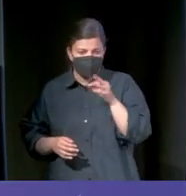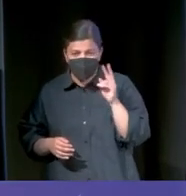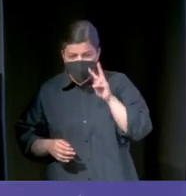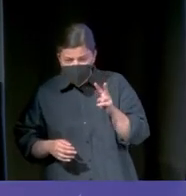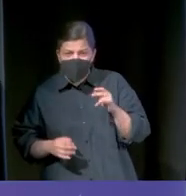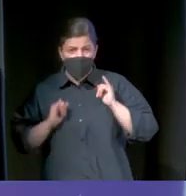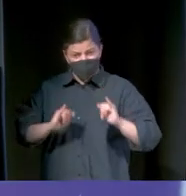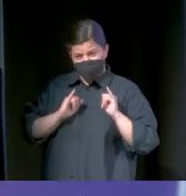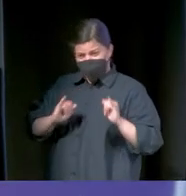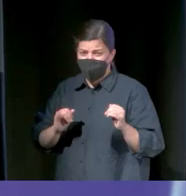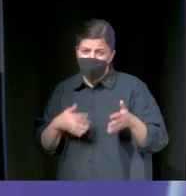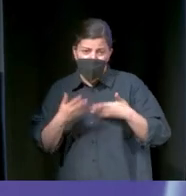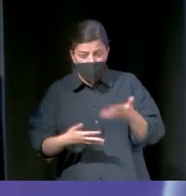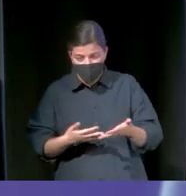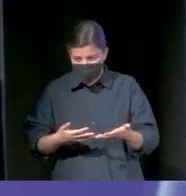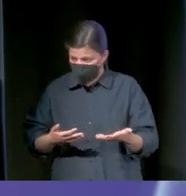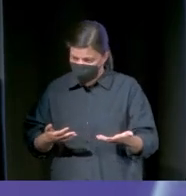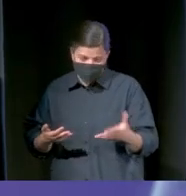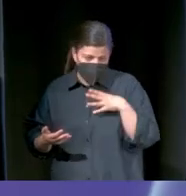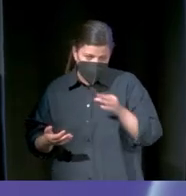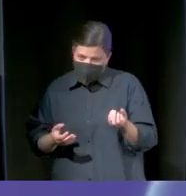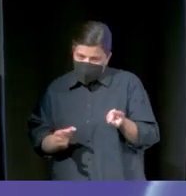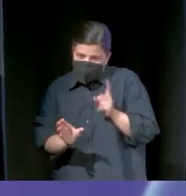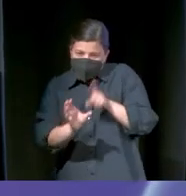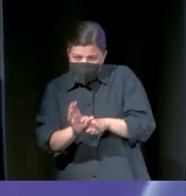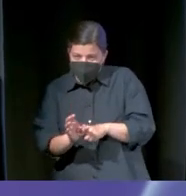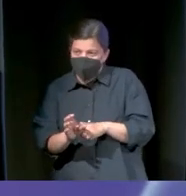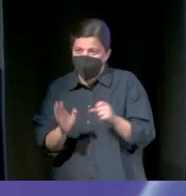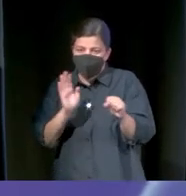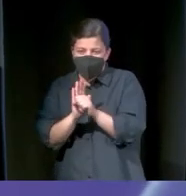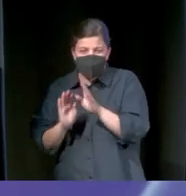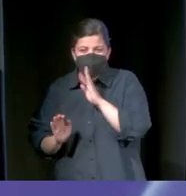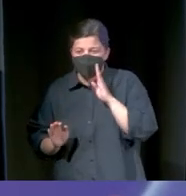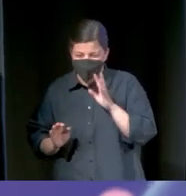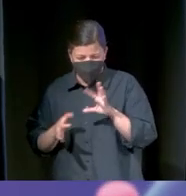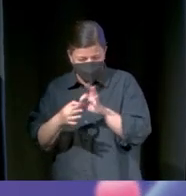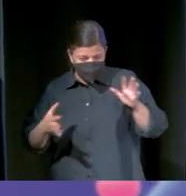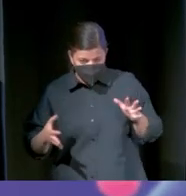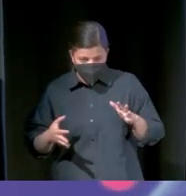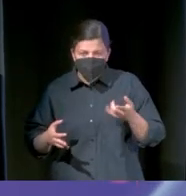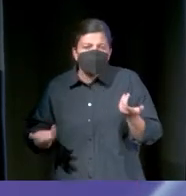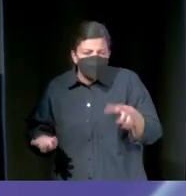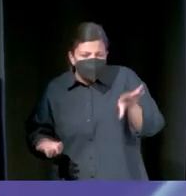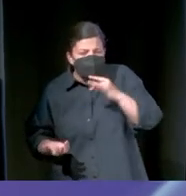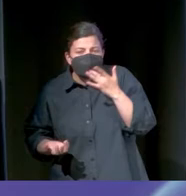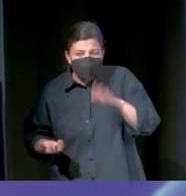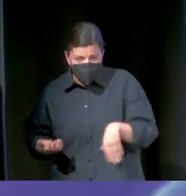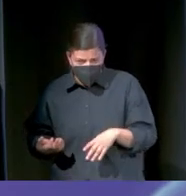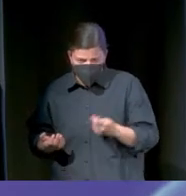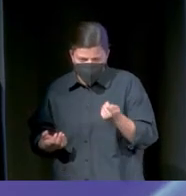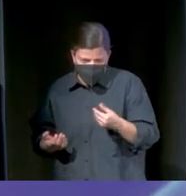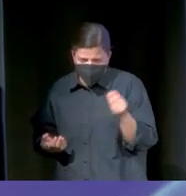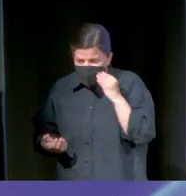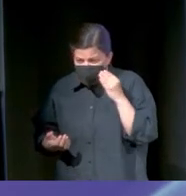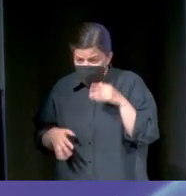divertido es como lo mejor no puedes hacer marcas de madre que dices también o sea quién decide lo que es un poco una chorrada